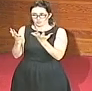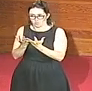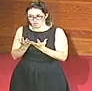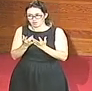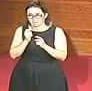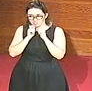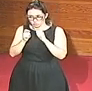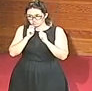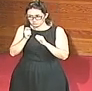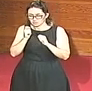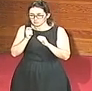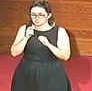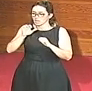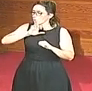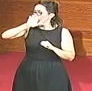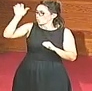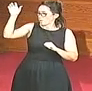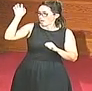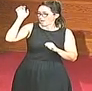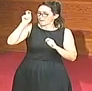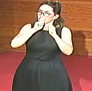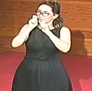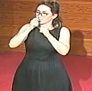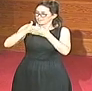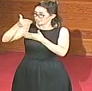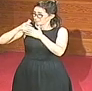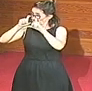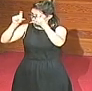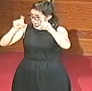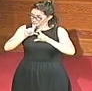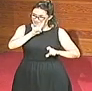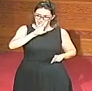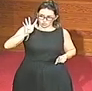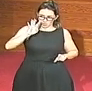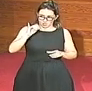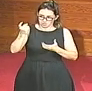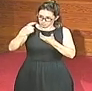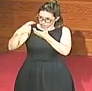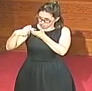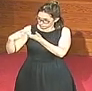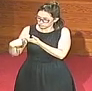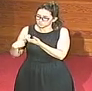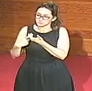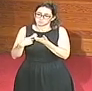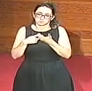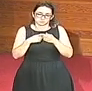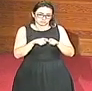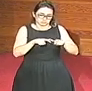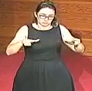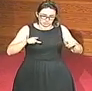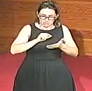medios en Europa y que está, bueno, pues trabaja en redacciones del Guardian, del País, de